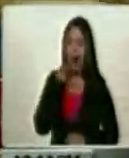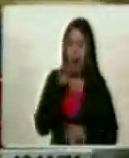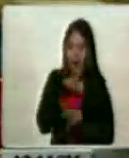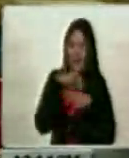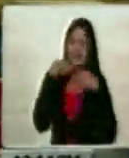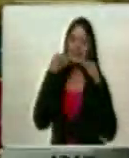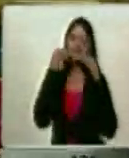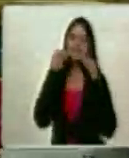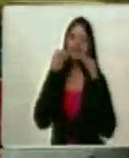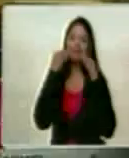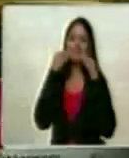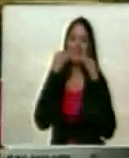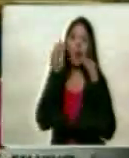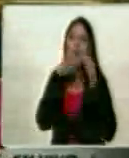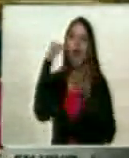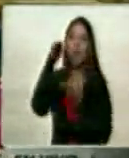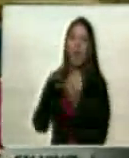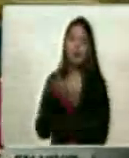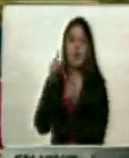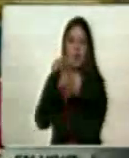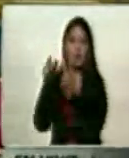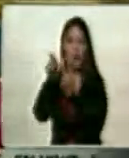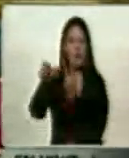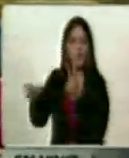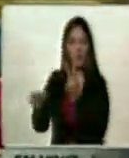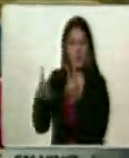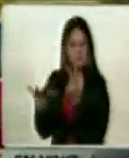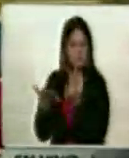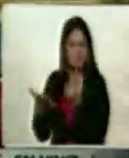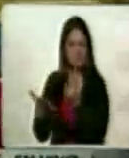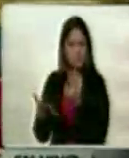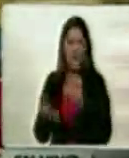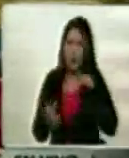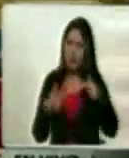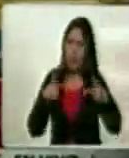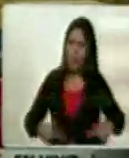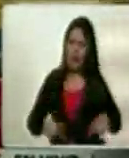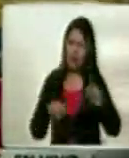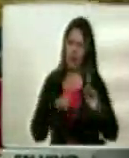con la muerte de María y de Robert? ¿Es un ser humano?